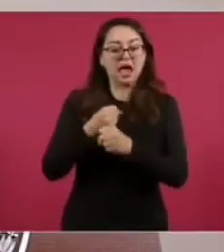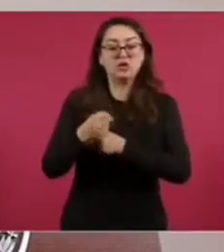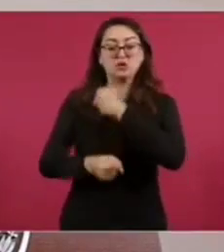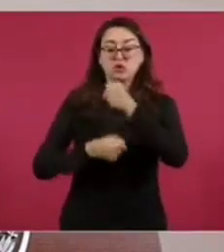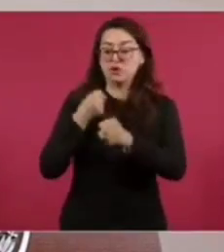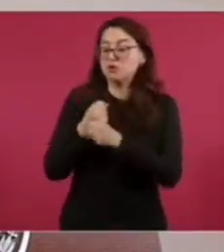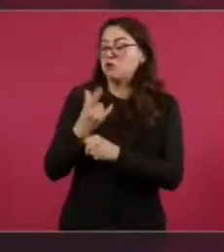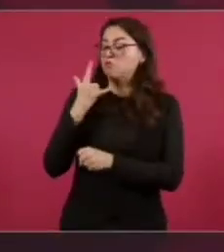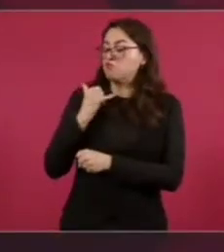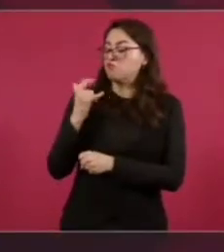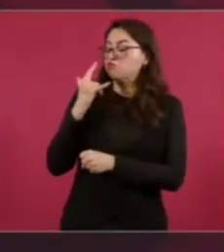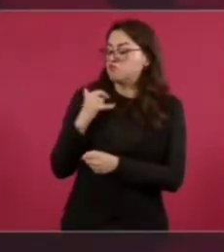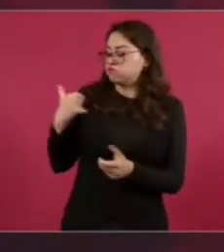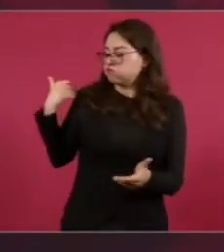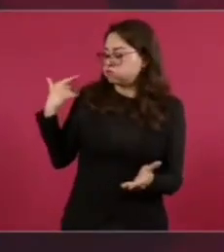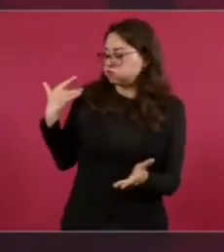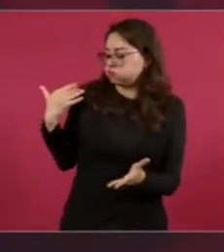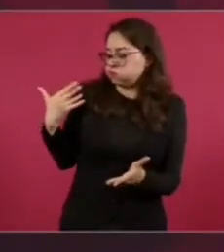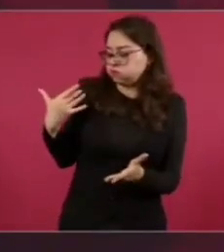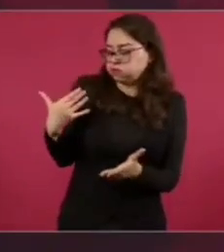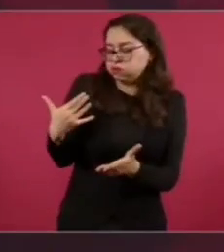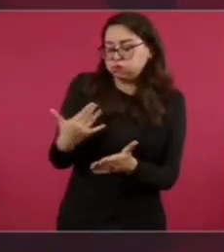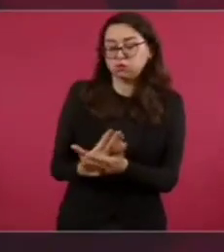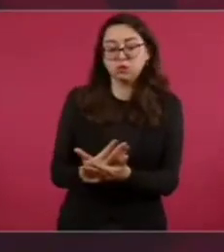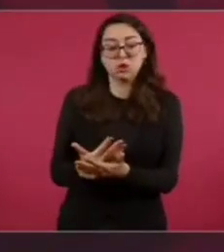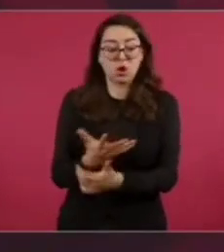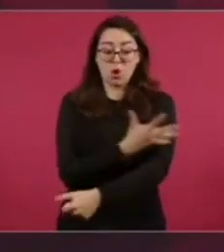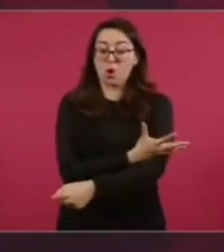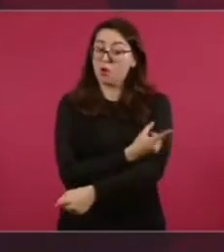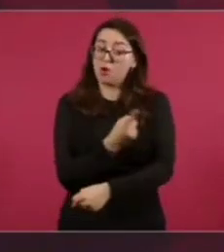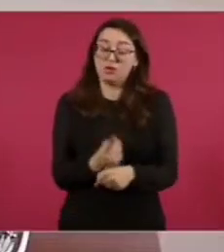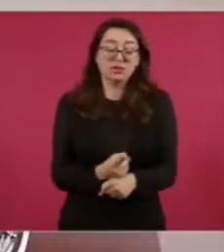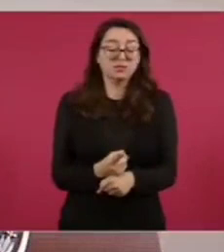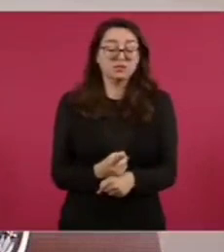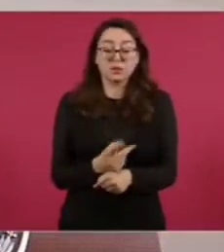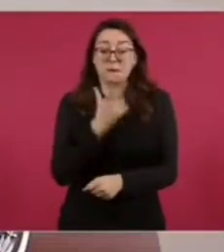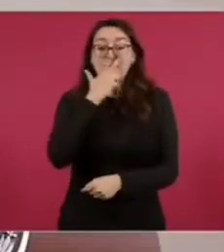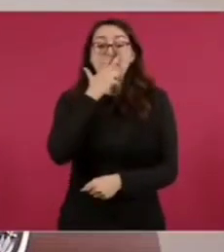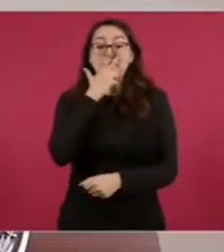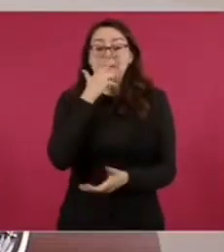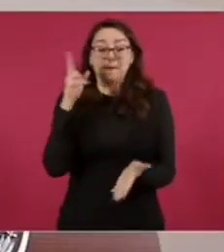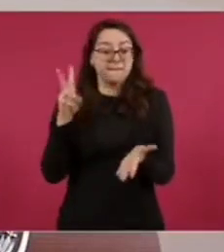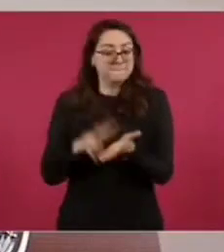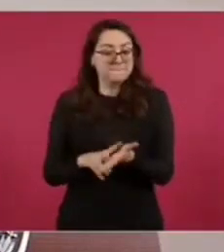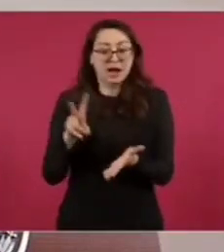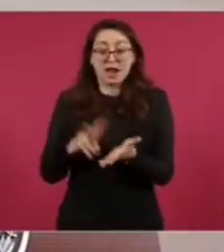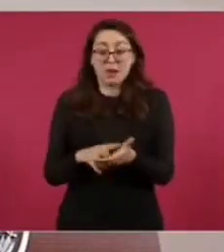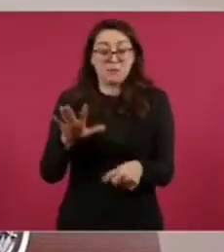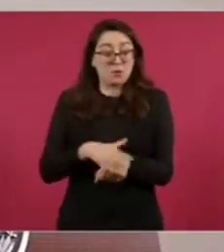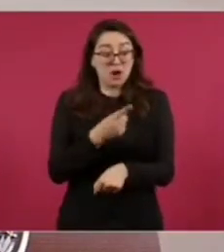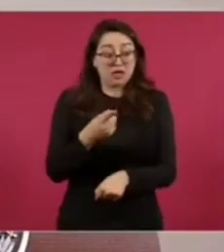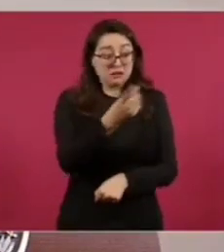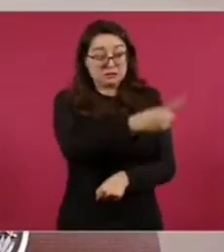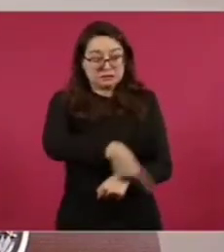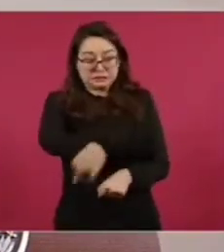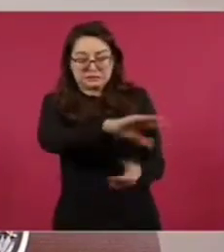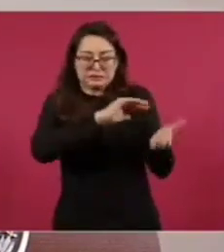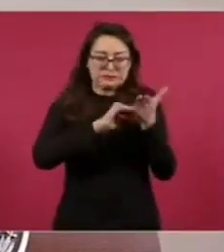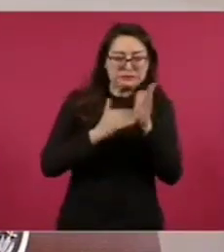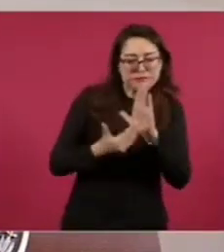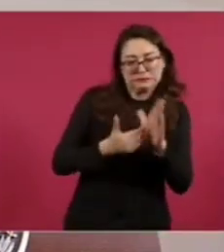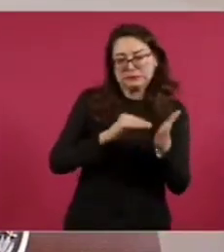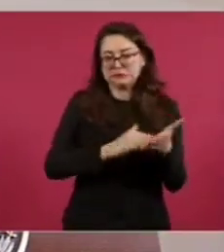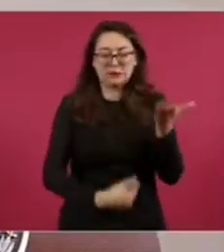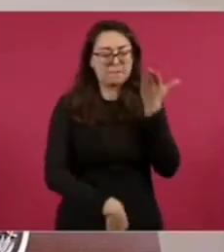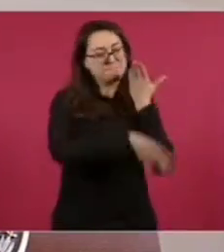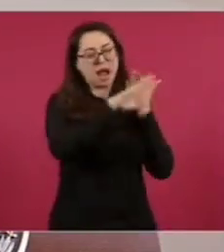estimamos más importante en nuestra vida es la honestidad. Por eso no han podido con nosotros. Y por eso